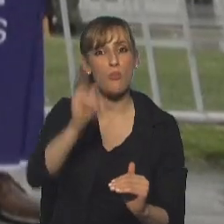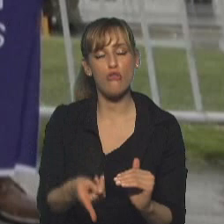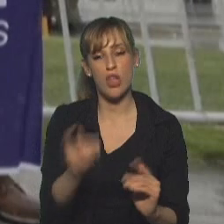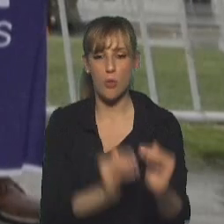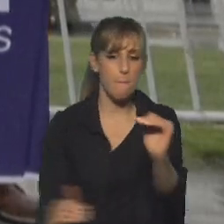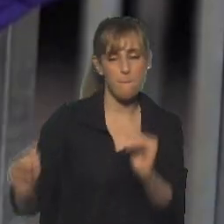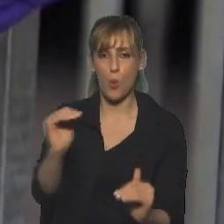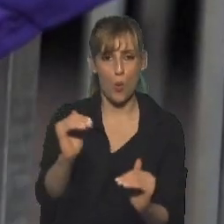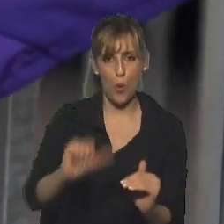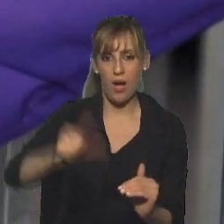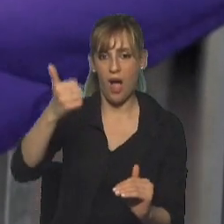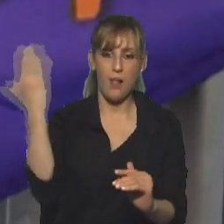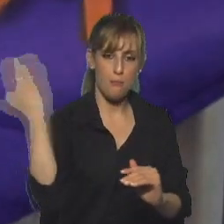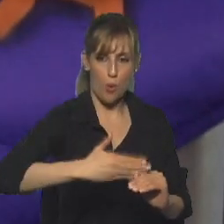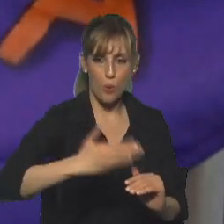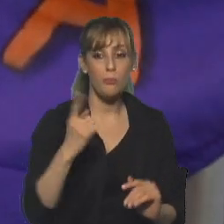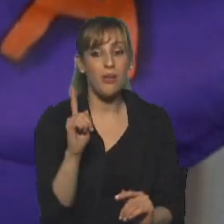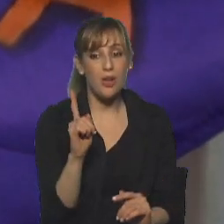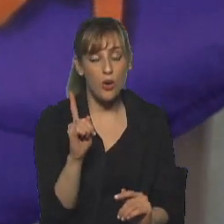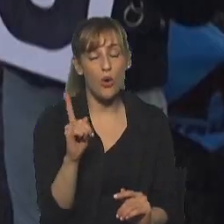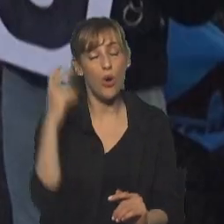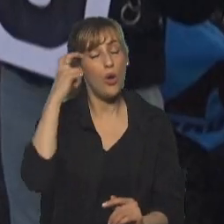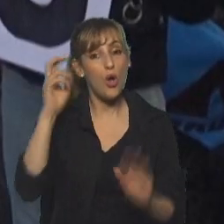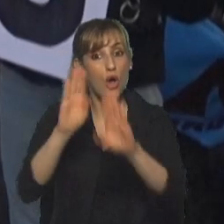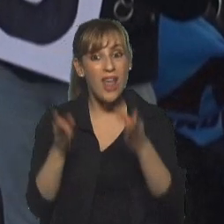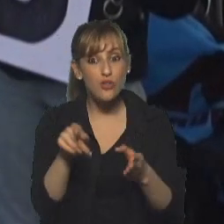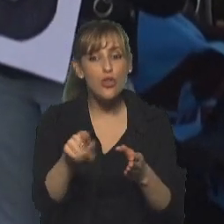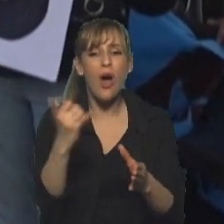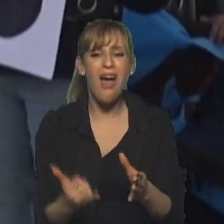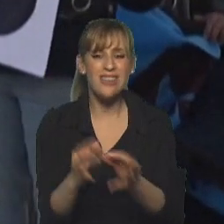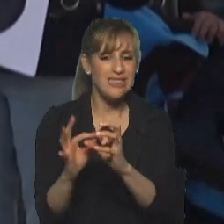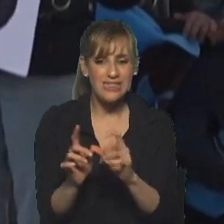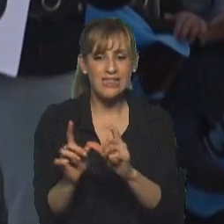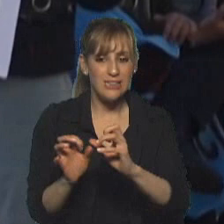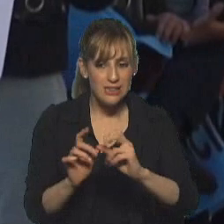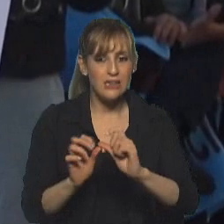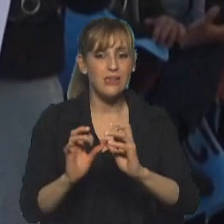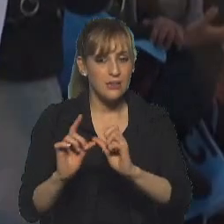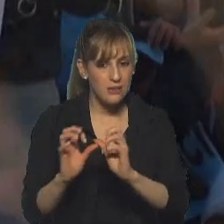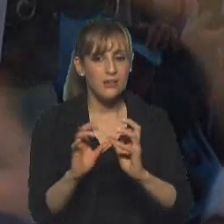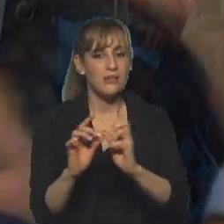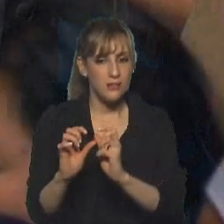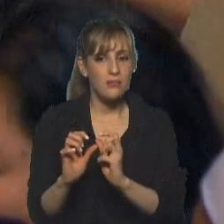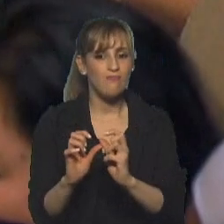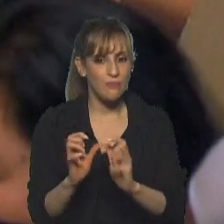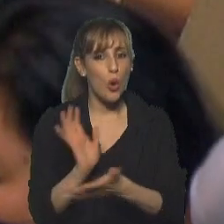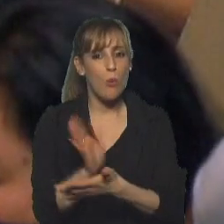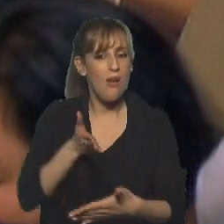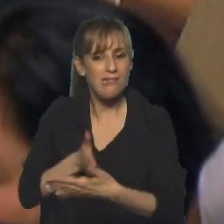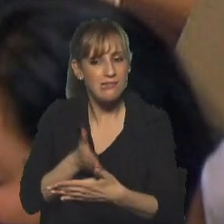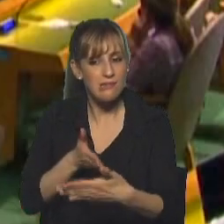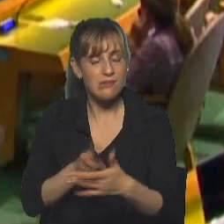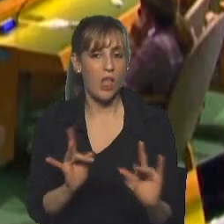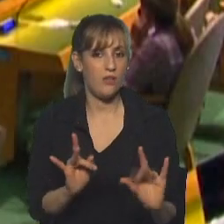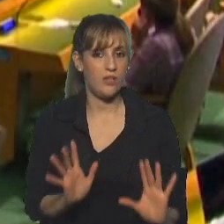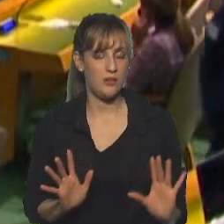da un empate que dificulta, ¿no?, o al menos ralentiza la posibilidad de llevar a cabo el programa si es que no se